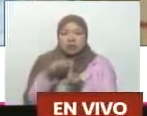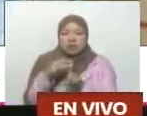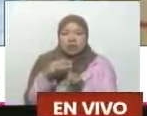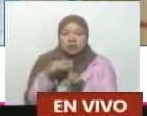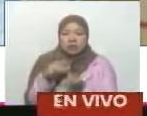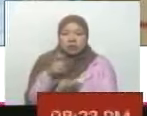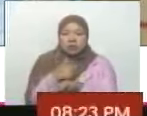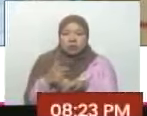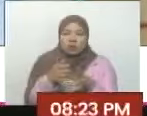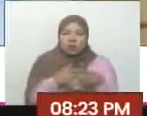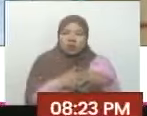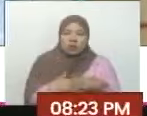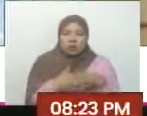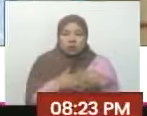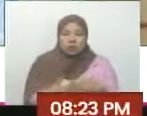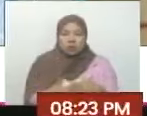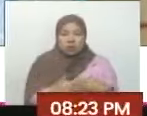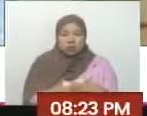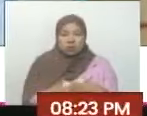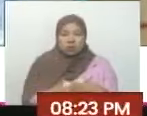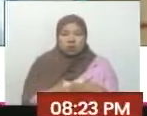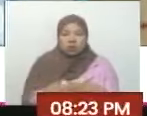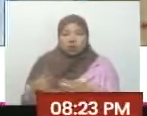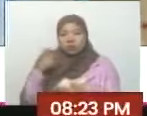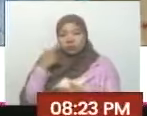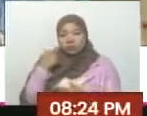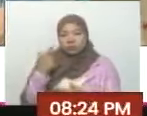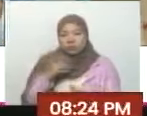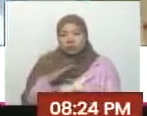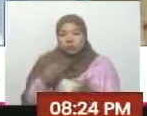del gobierno de Estados Unidos. Y hemos visto cómo en un escenario en el que se han ido